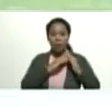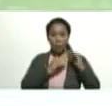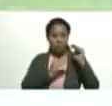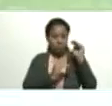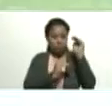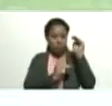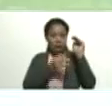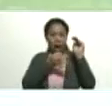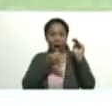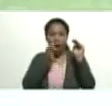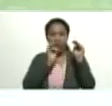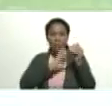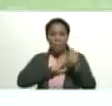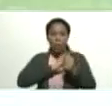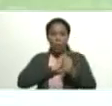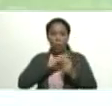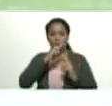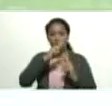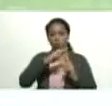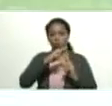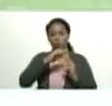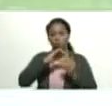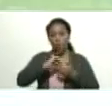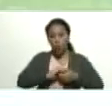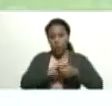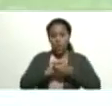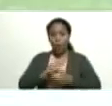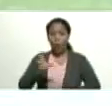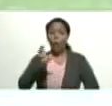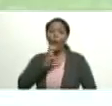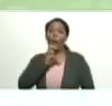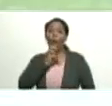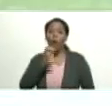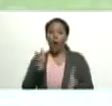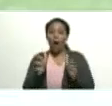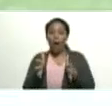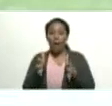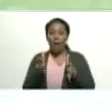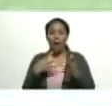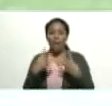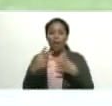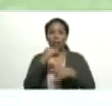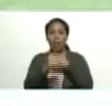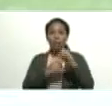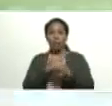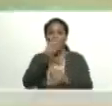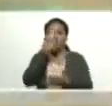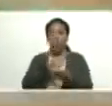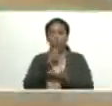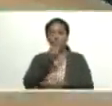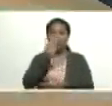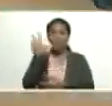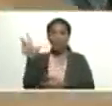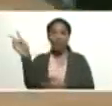café Monteclaro, medalla de oro de la Feria Internacional 2023 del café